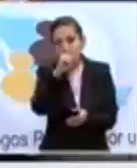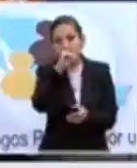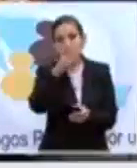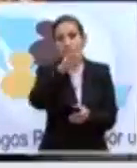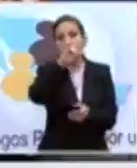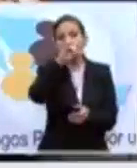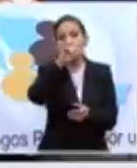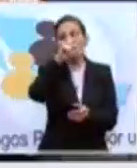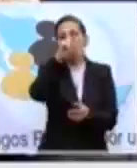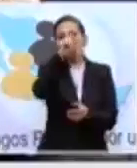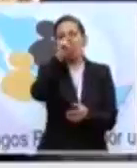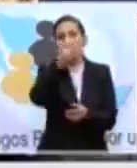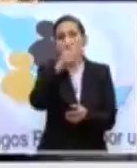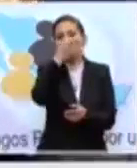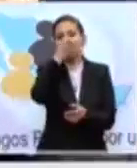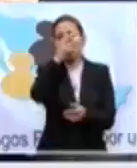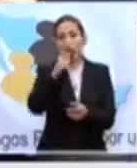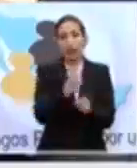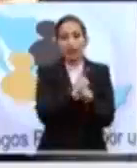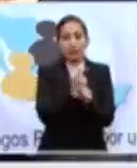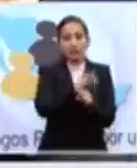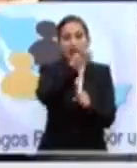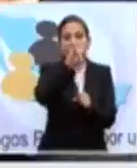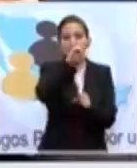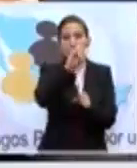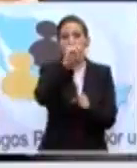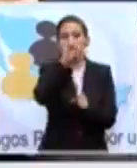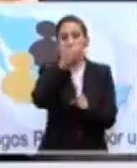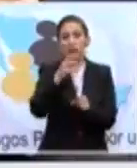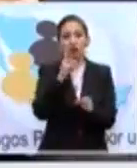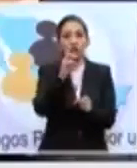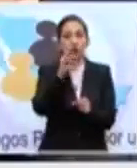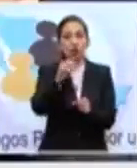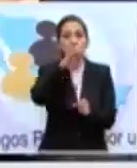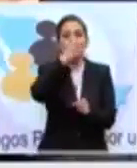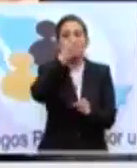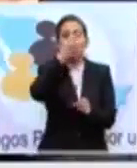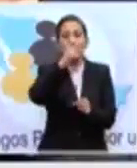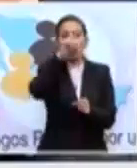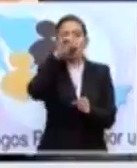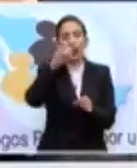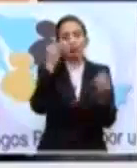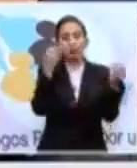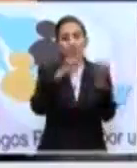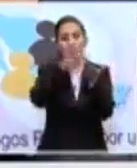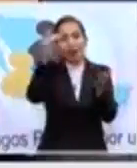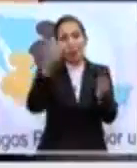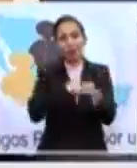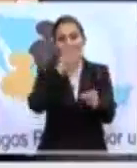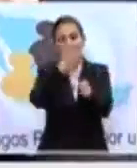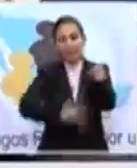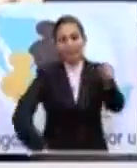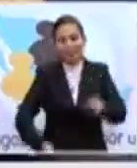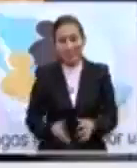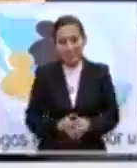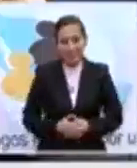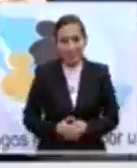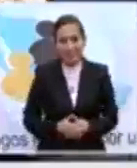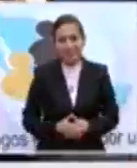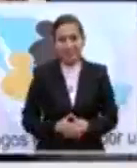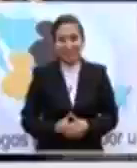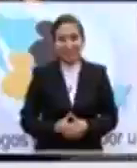doctor Javier Lozano Herrera, licenciado Jaime Bustamante y doctor Gustavo Leal Fernández. Gracias a todos, muy buenas tardes. Gracias a